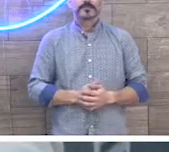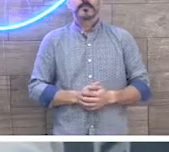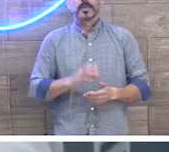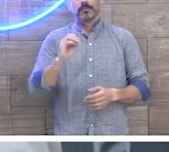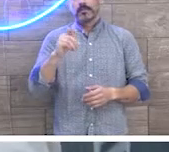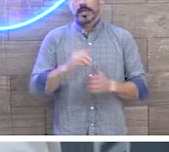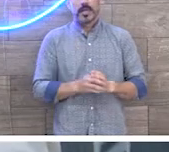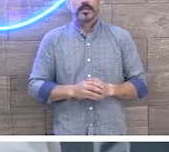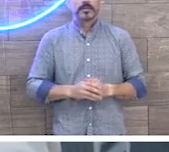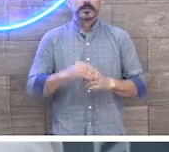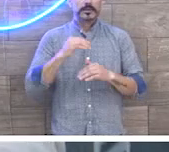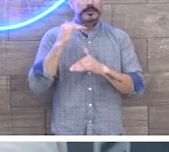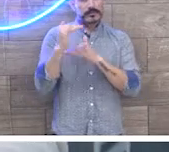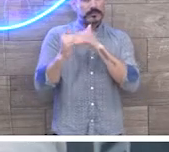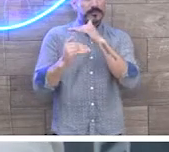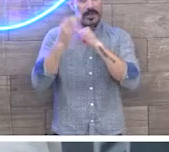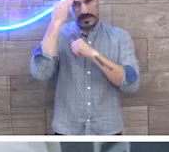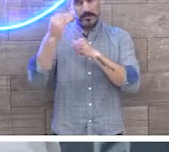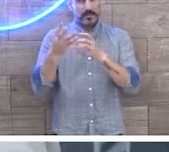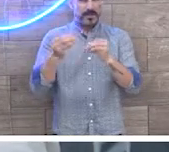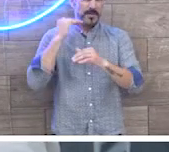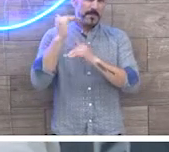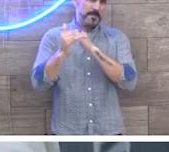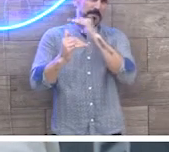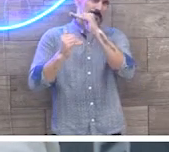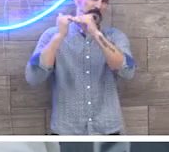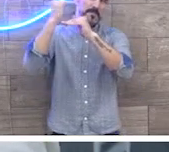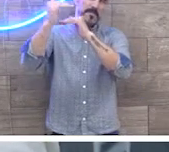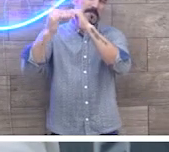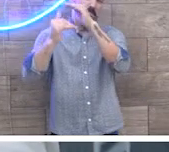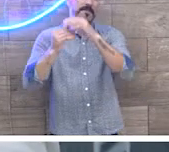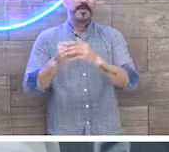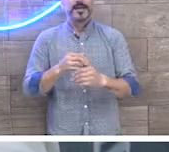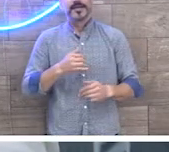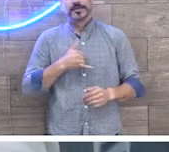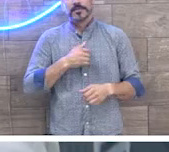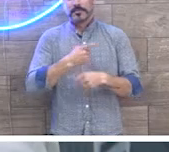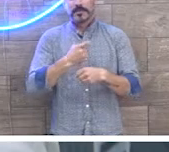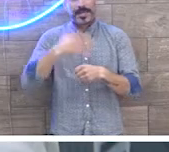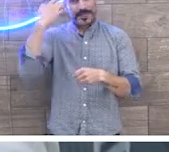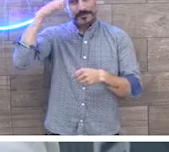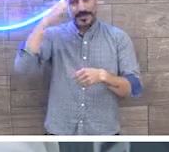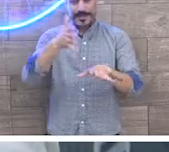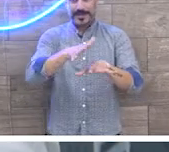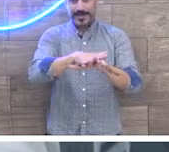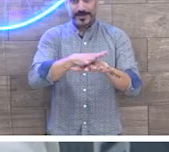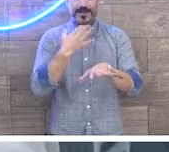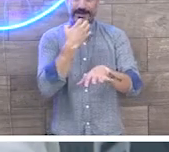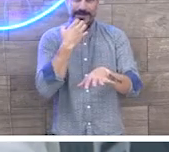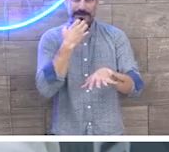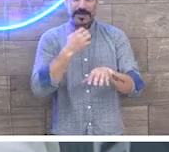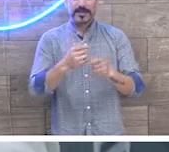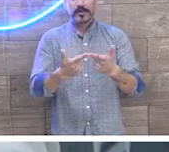bastante largo. A mí me tocó con las primeras experiencias de integración